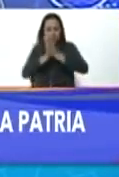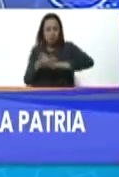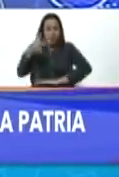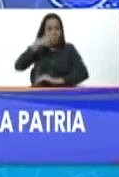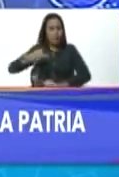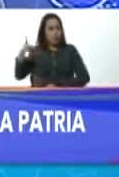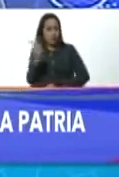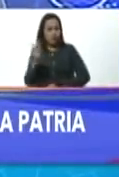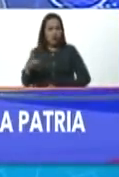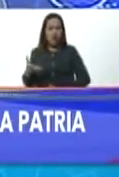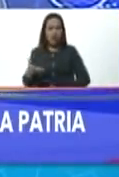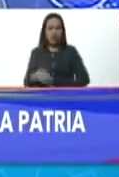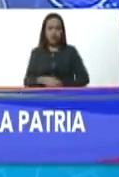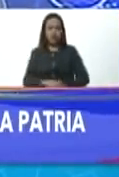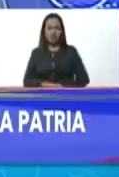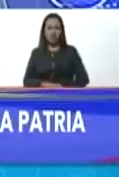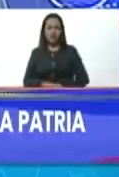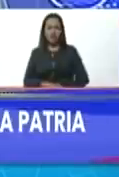Venezuela.